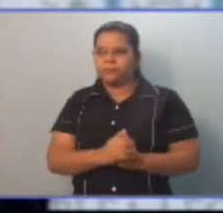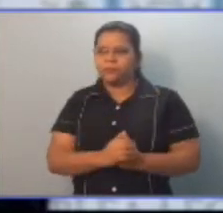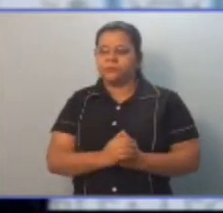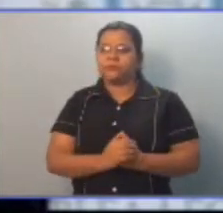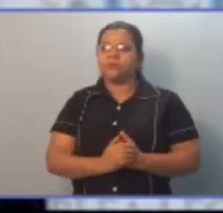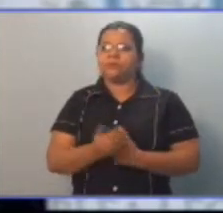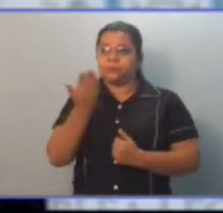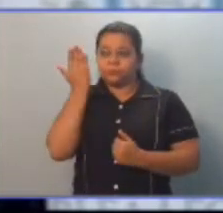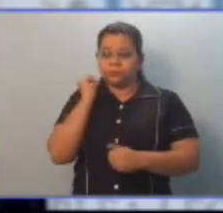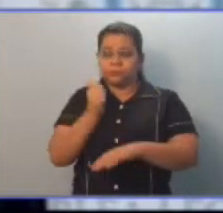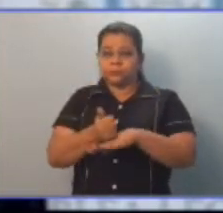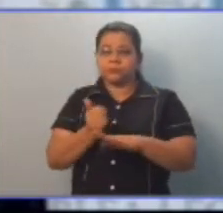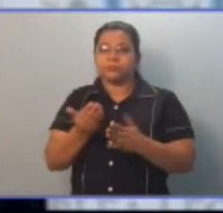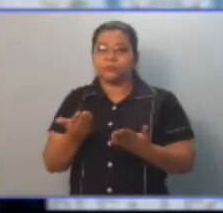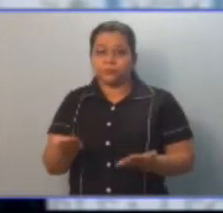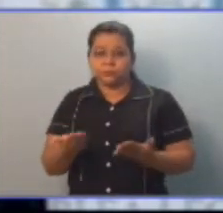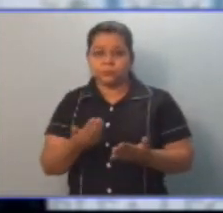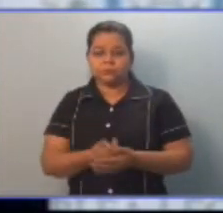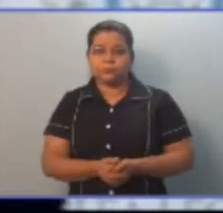fue precisamente